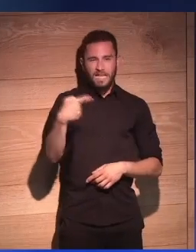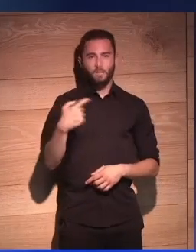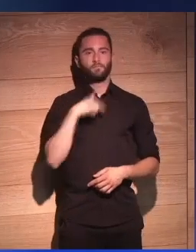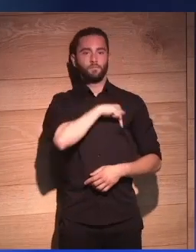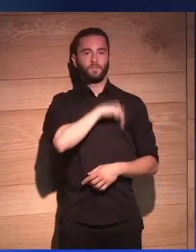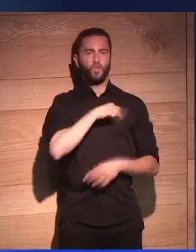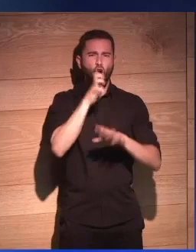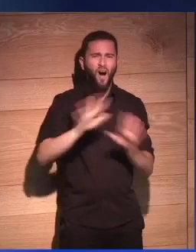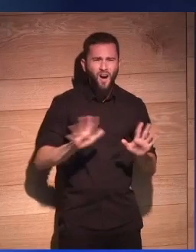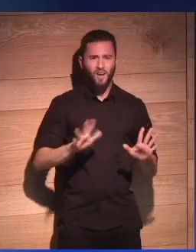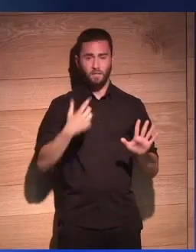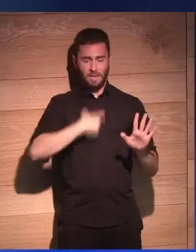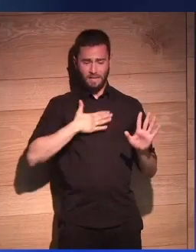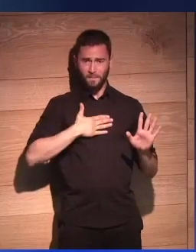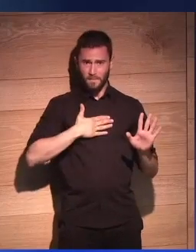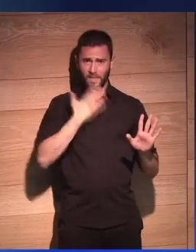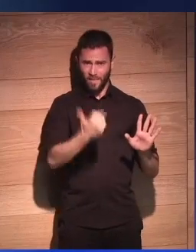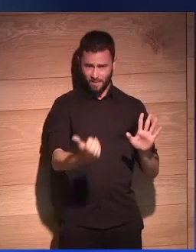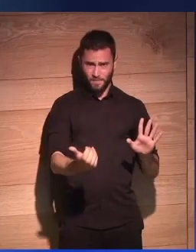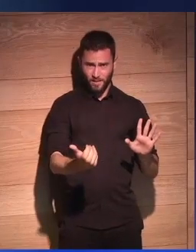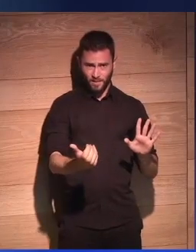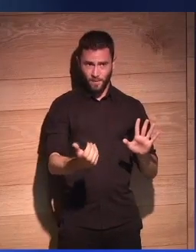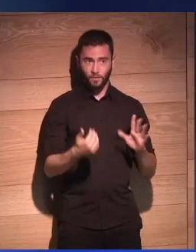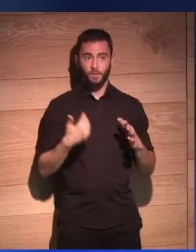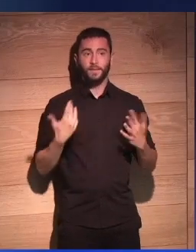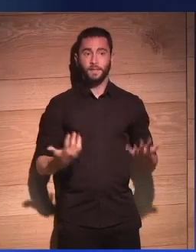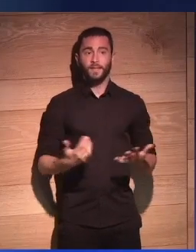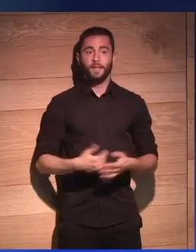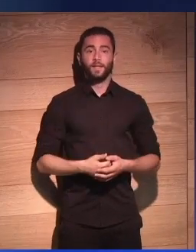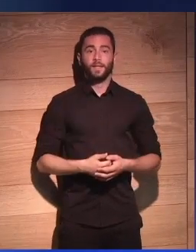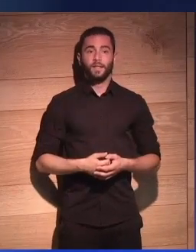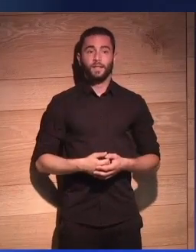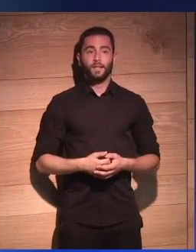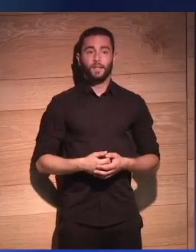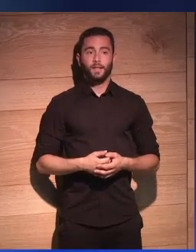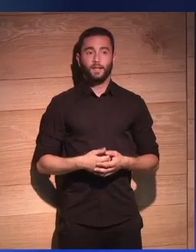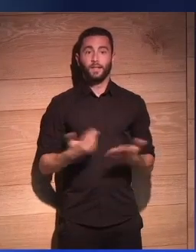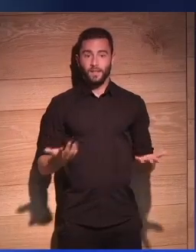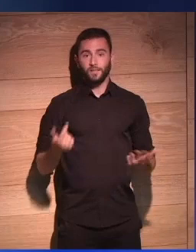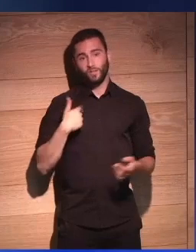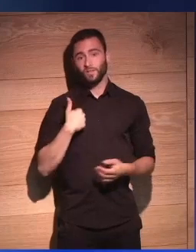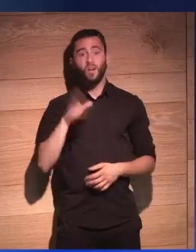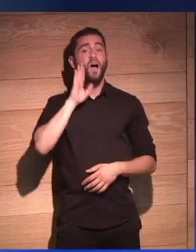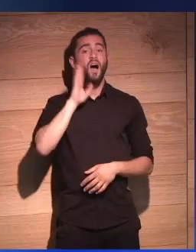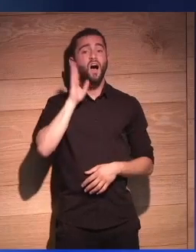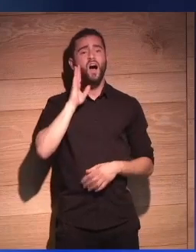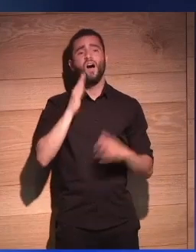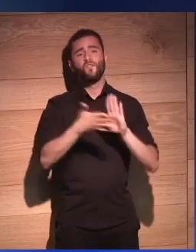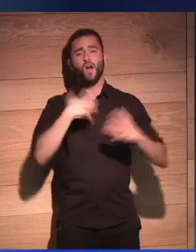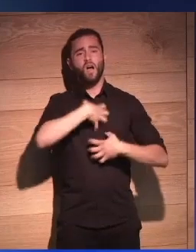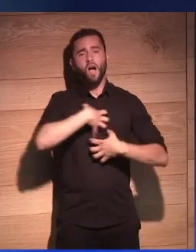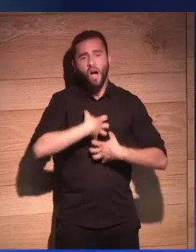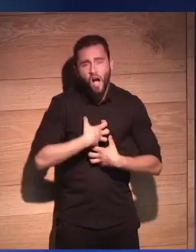sensación horrible con respecto a mi propio envejecimiento, y me hubiera ahorrado toda esa